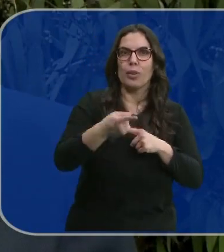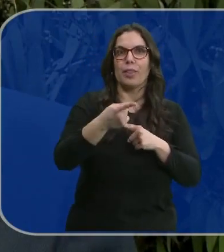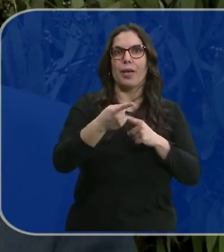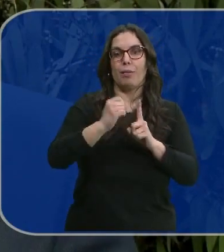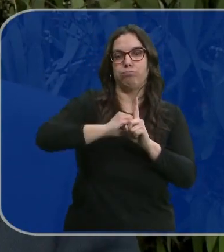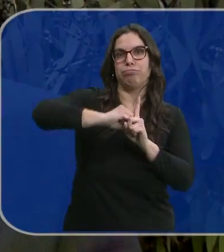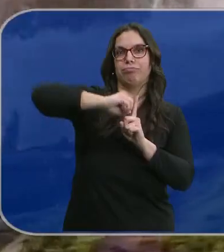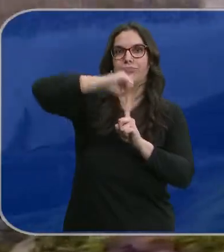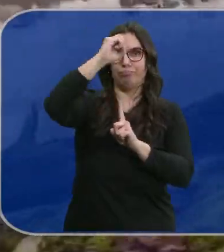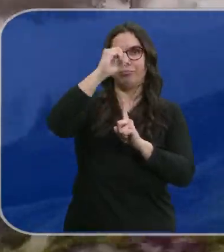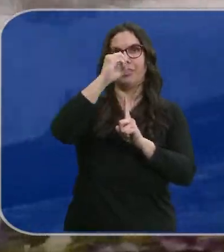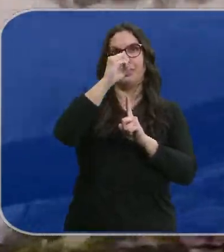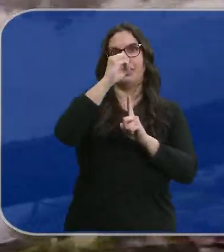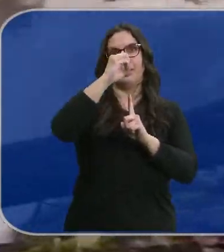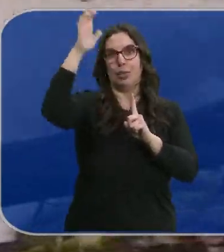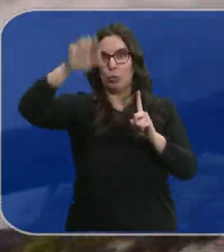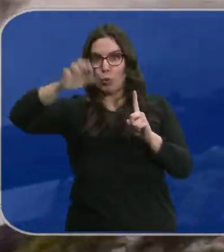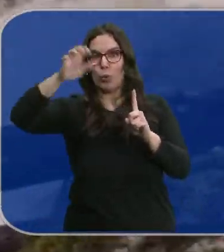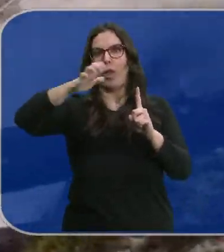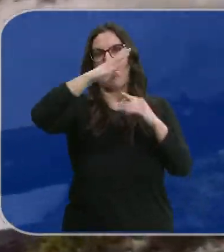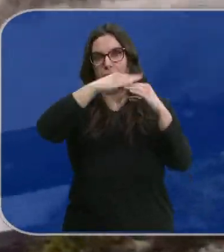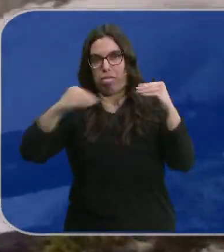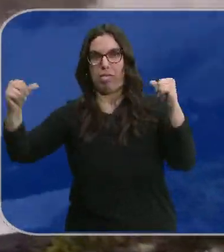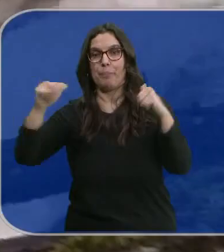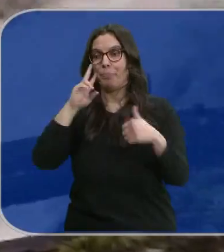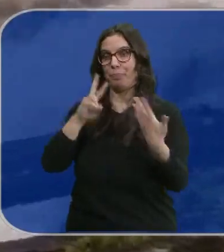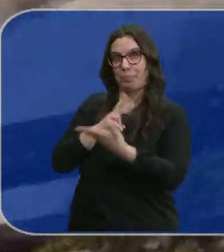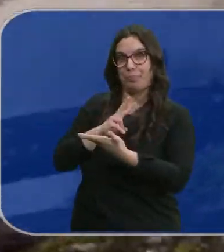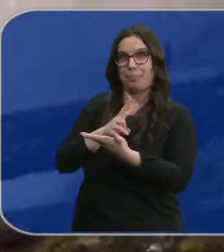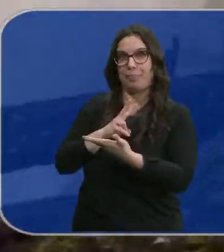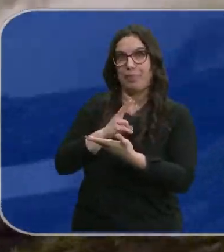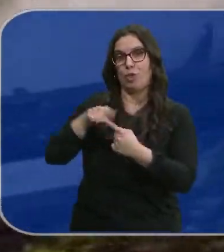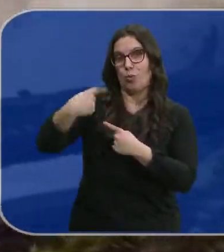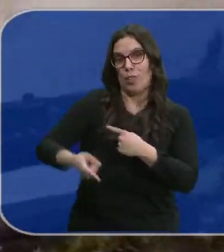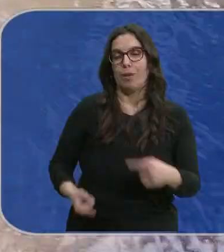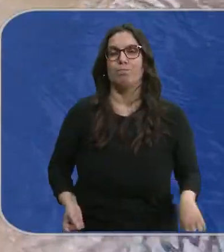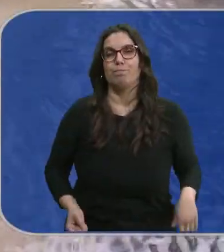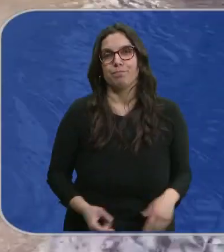esa subida de temperaturas y esas precipitaciones. Dejan imágenes como estas.